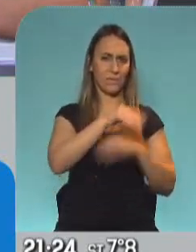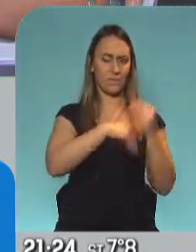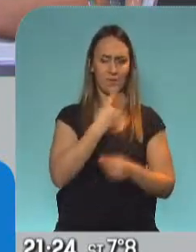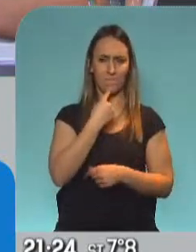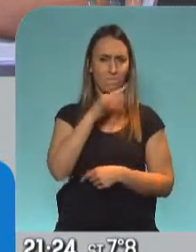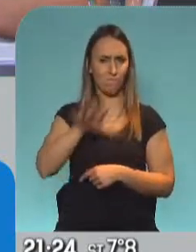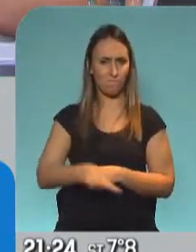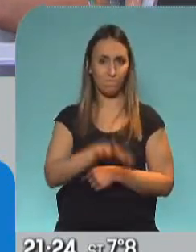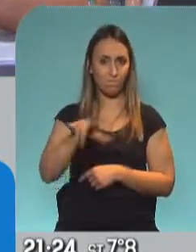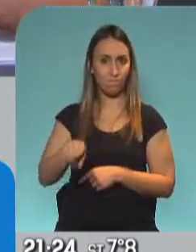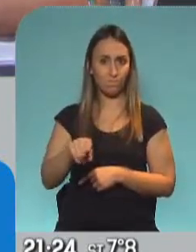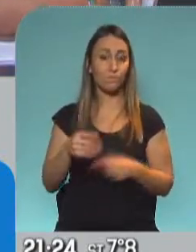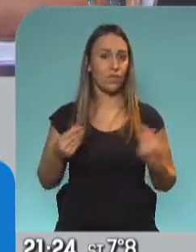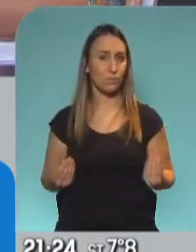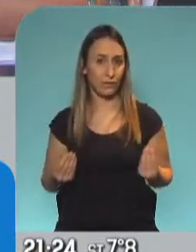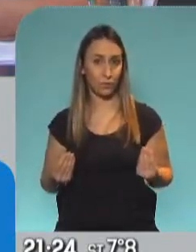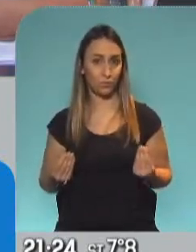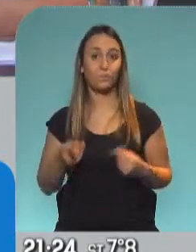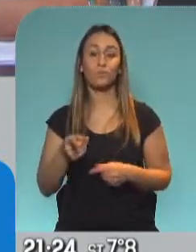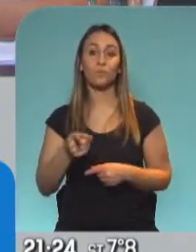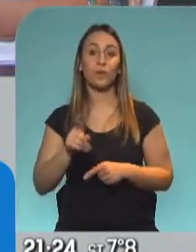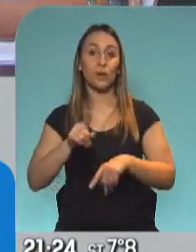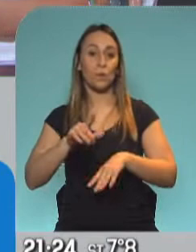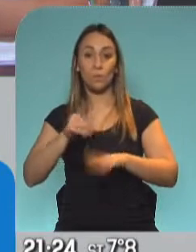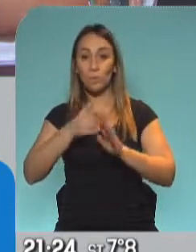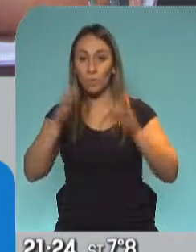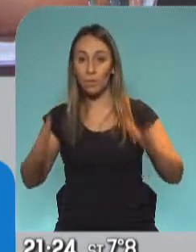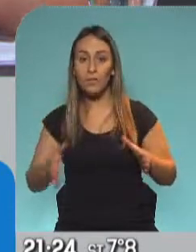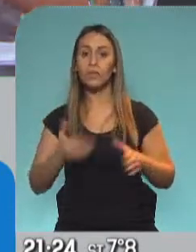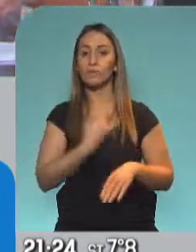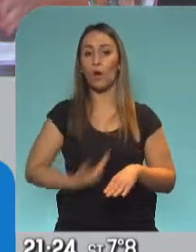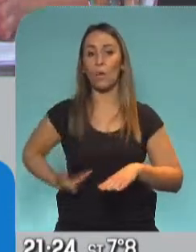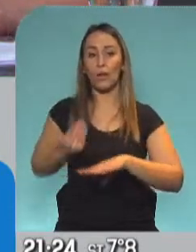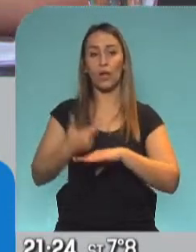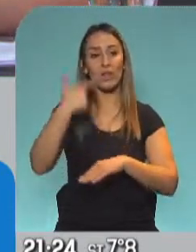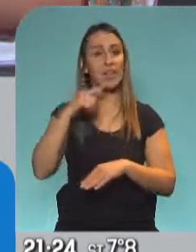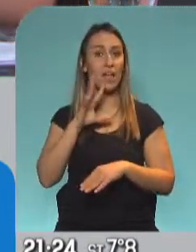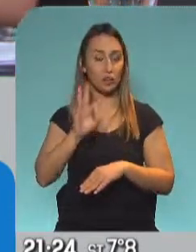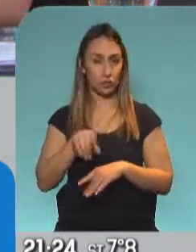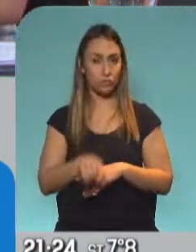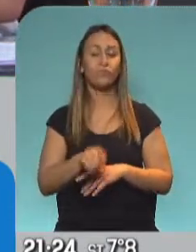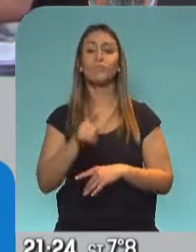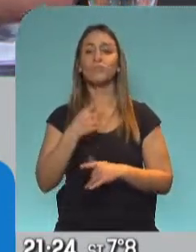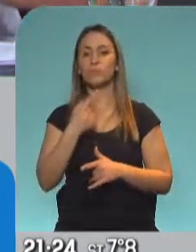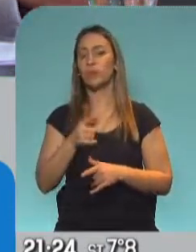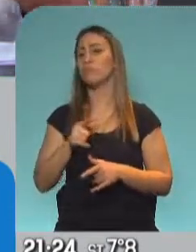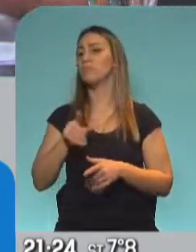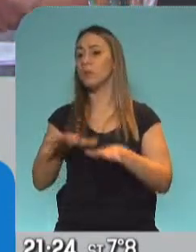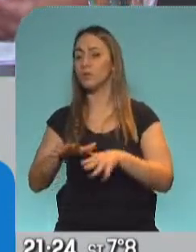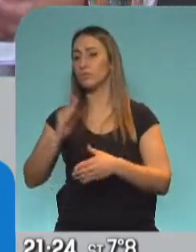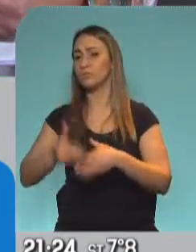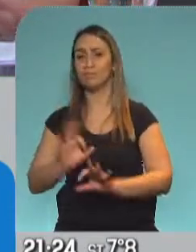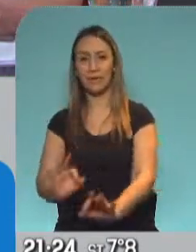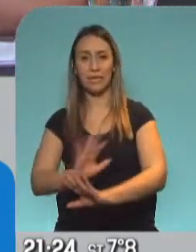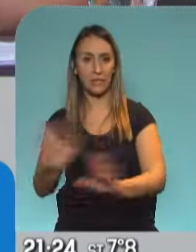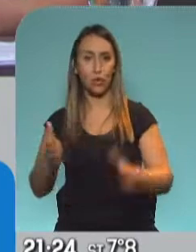bueno, esto, ¿qué es lo que pasó? En ese momento, mientras gobernaba Peña Nieto, dijeron, bueno, el caso se cierra acá, los restos fueron tirados al río y no vamos a